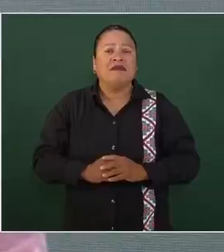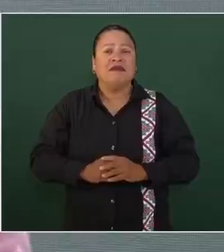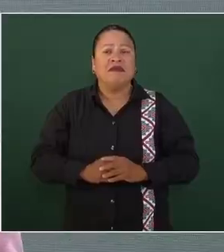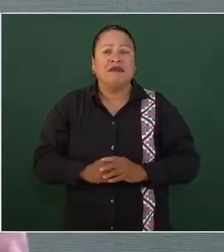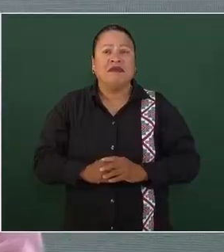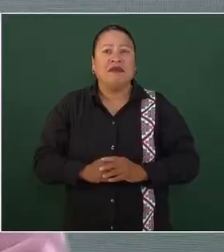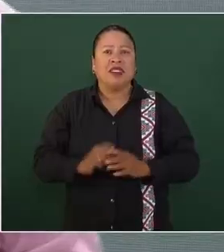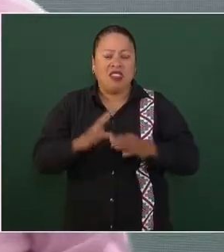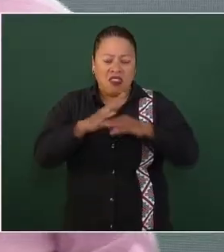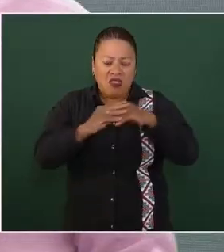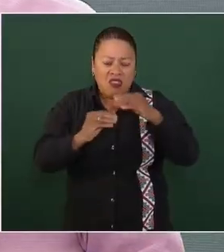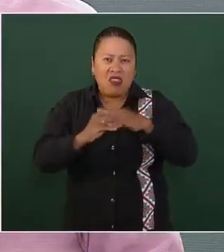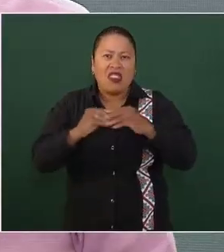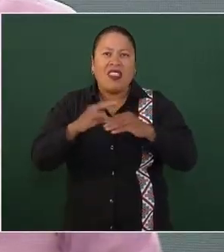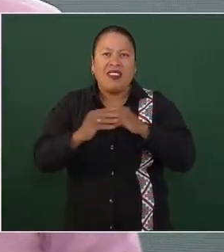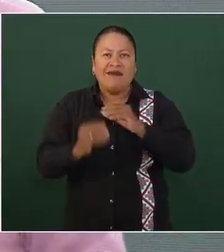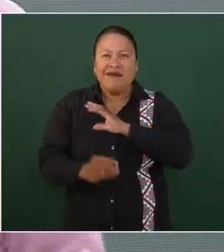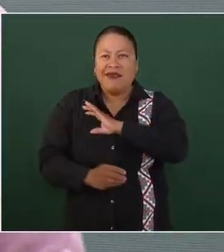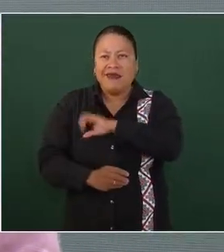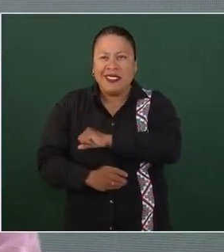fruta de la pasión